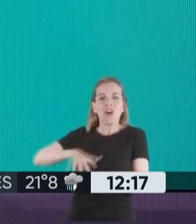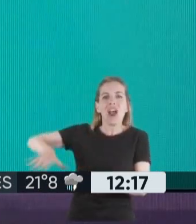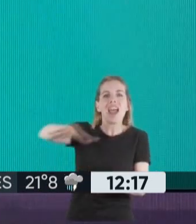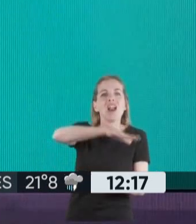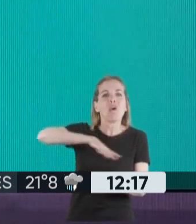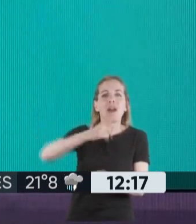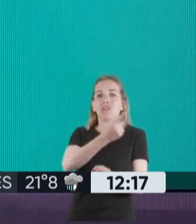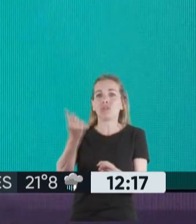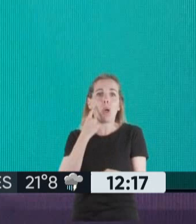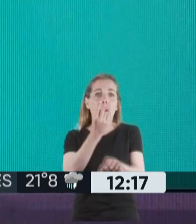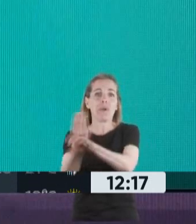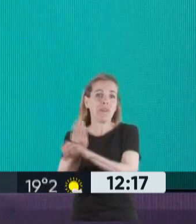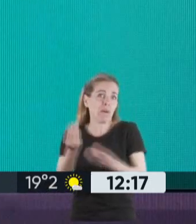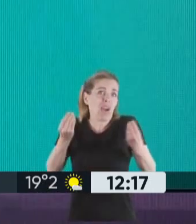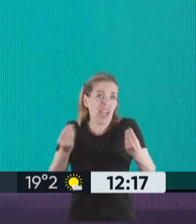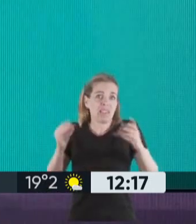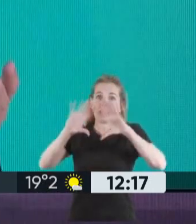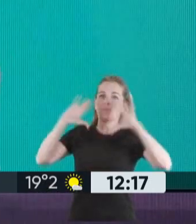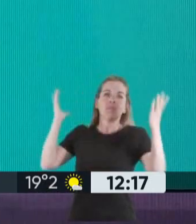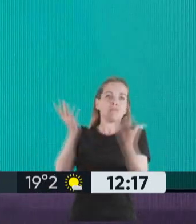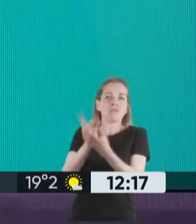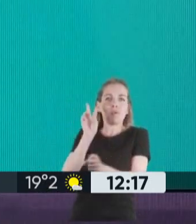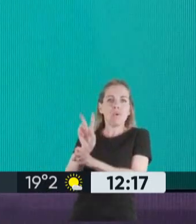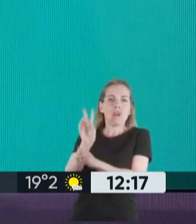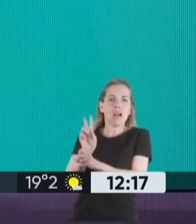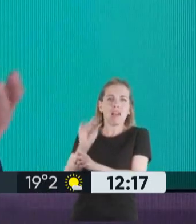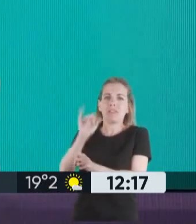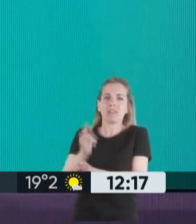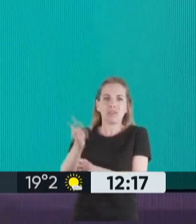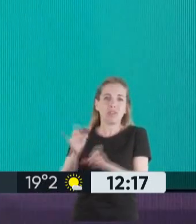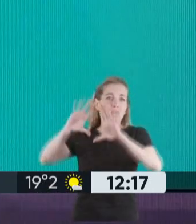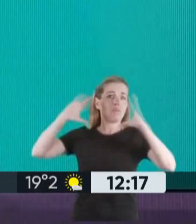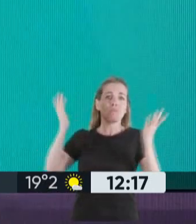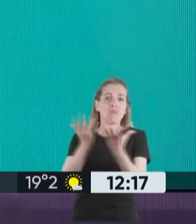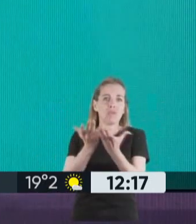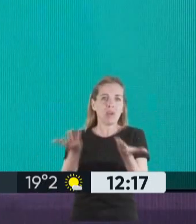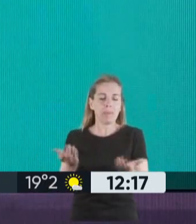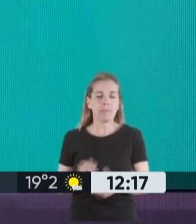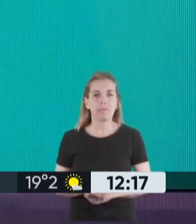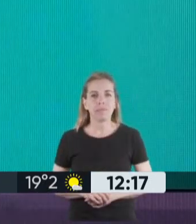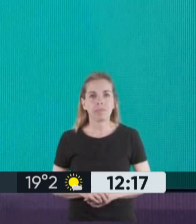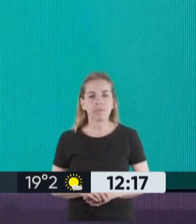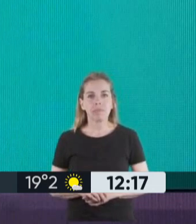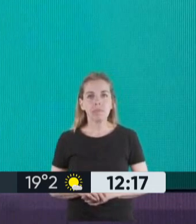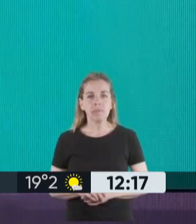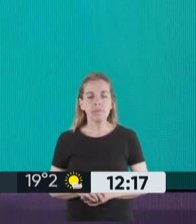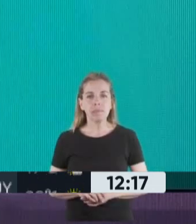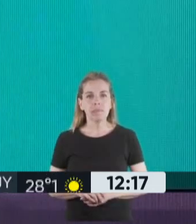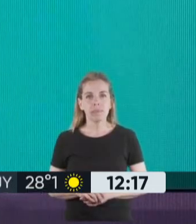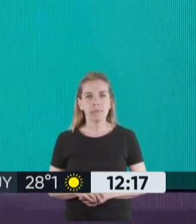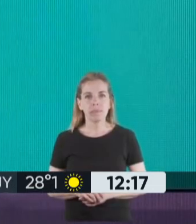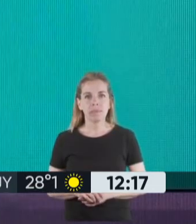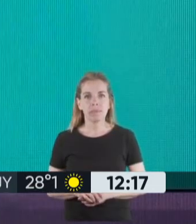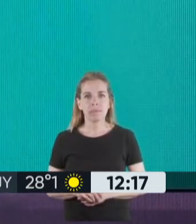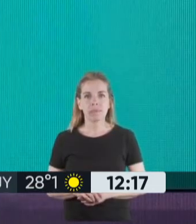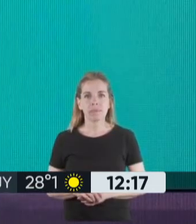vivimos, que es ni más ni menos el globo terráqueo, la Tierra, el mundo. Lo cierto es